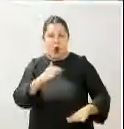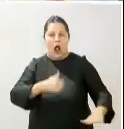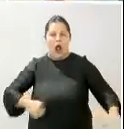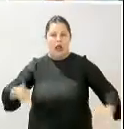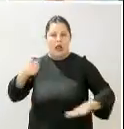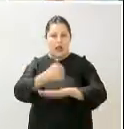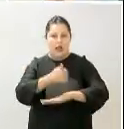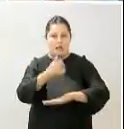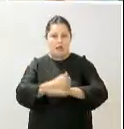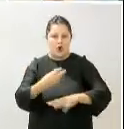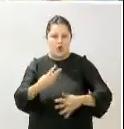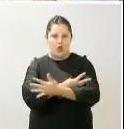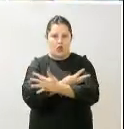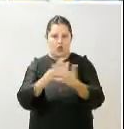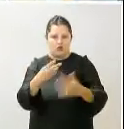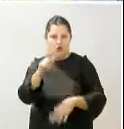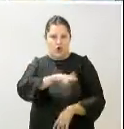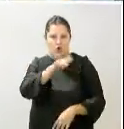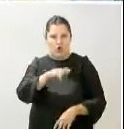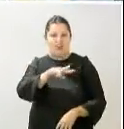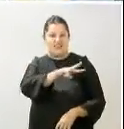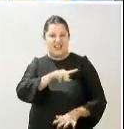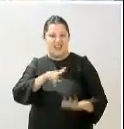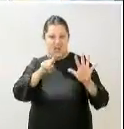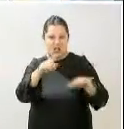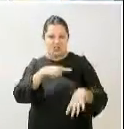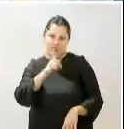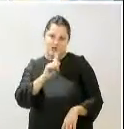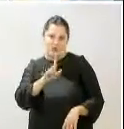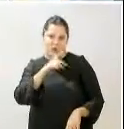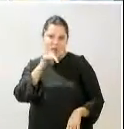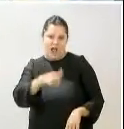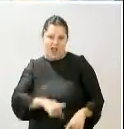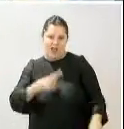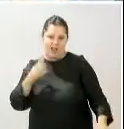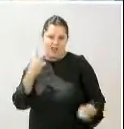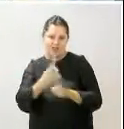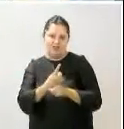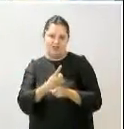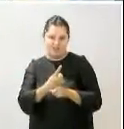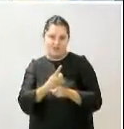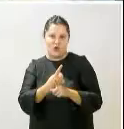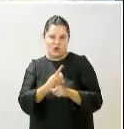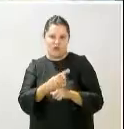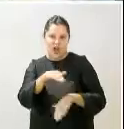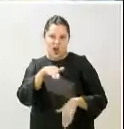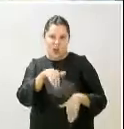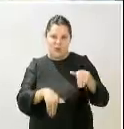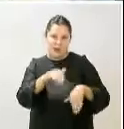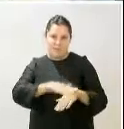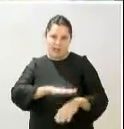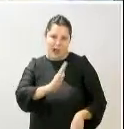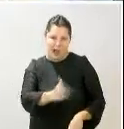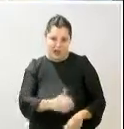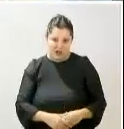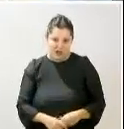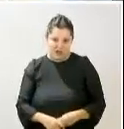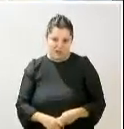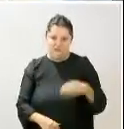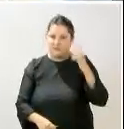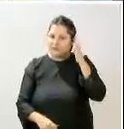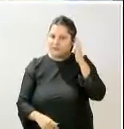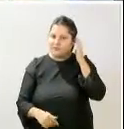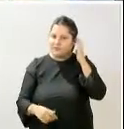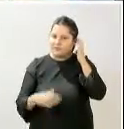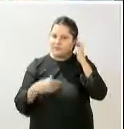del 18 de julio del 36, porque en este Parlamento votaron en contra de condenarlo. Condenemos nuevamente, aunque no venga